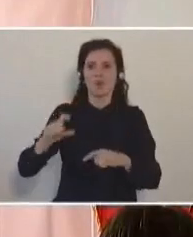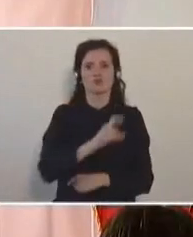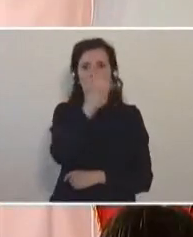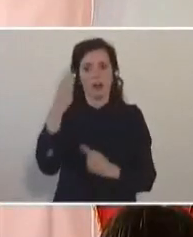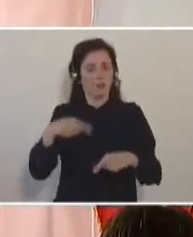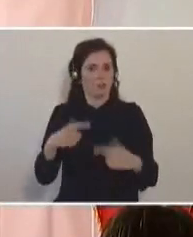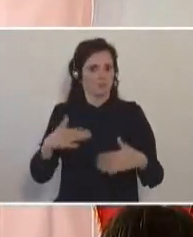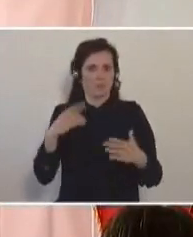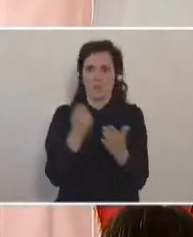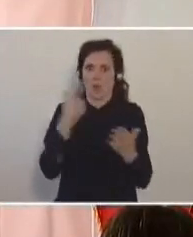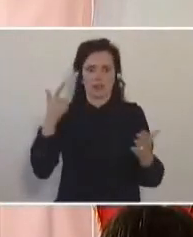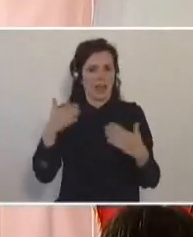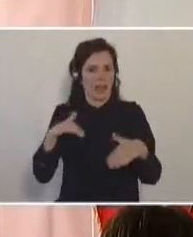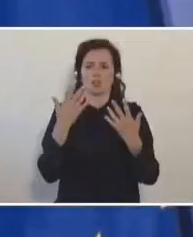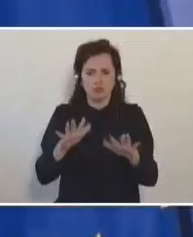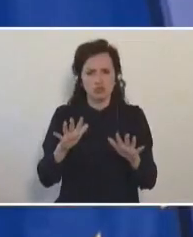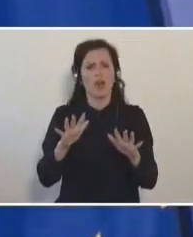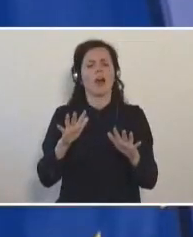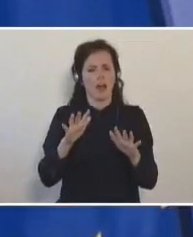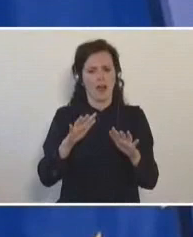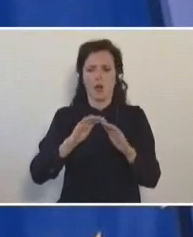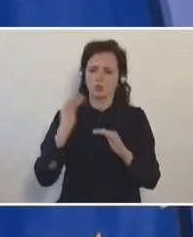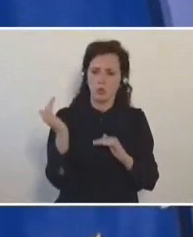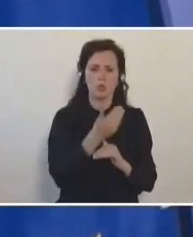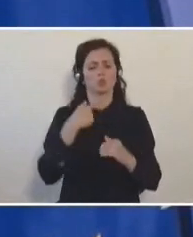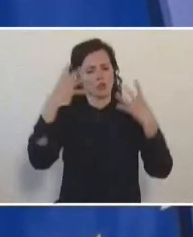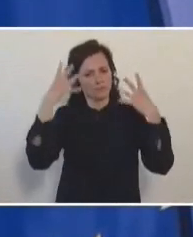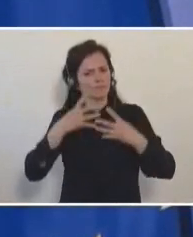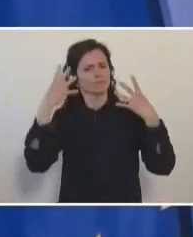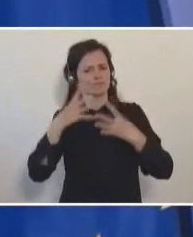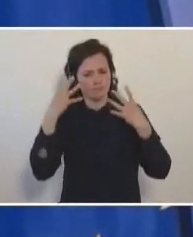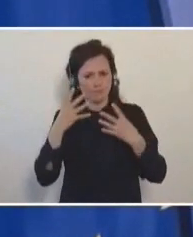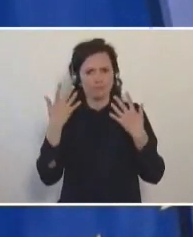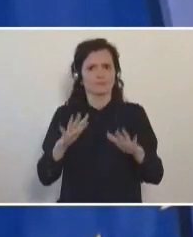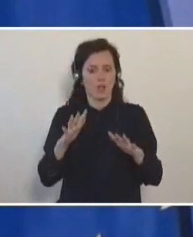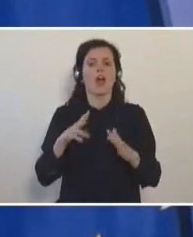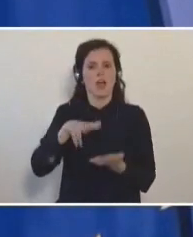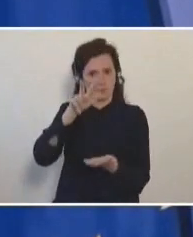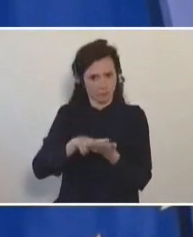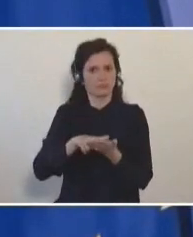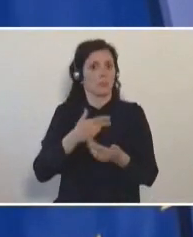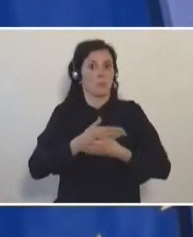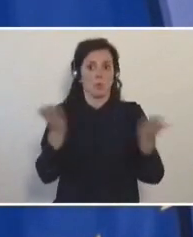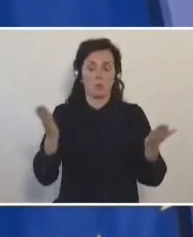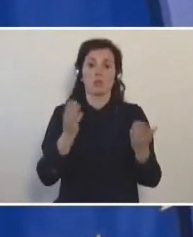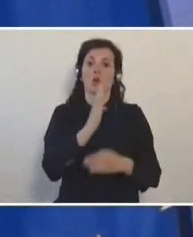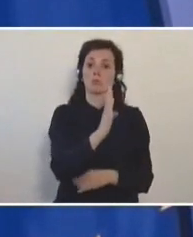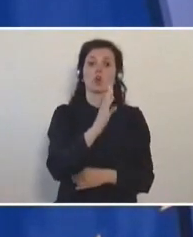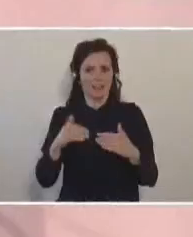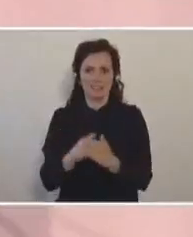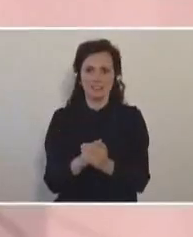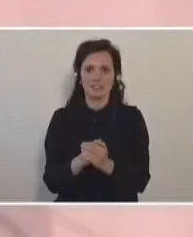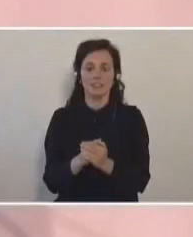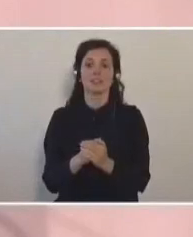Los líderes del G20 se comprometen a reducir la desigualdad en el acceso a las vacunas de coronavirus de los países pobres y a extender su producción